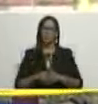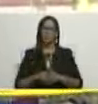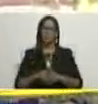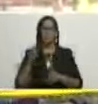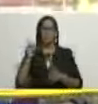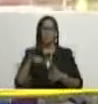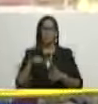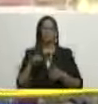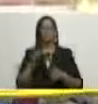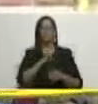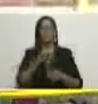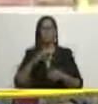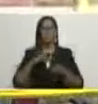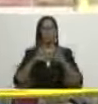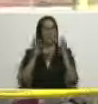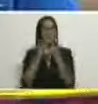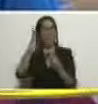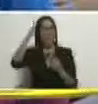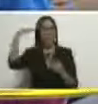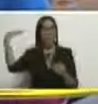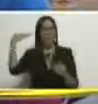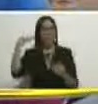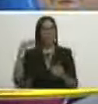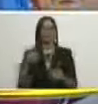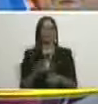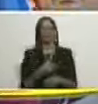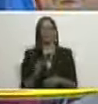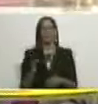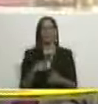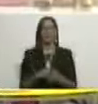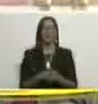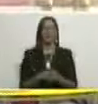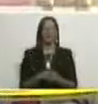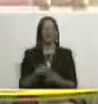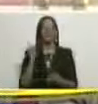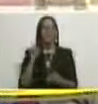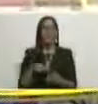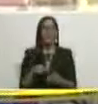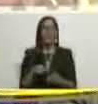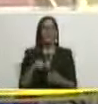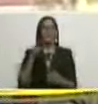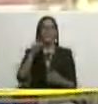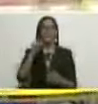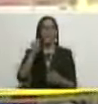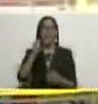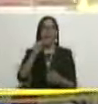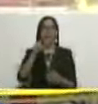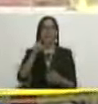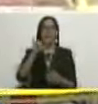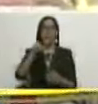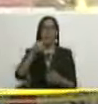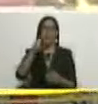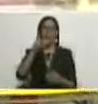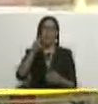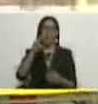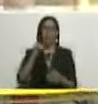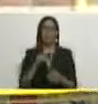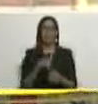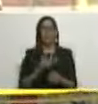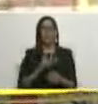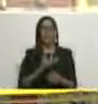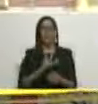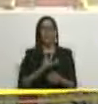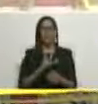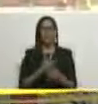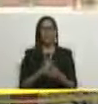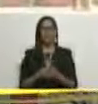También somos familia de Holanda. Correcto. Y Alejandro Castillo Luzardo, alcalde de Urumaco.